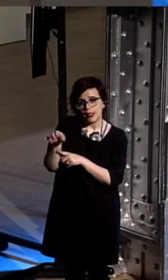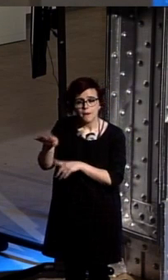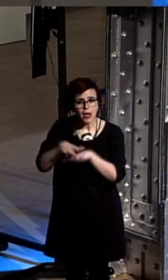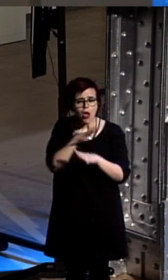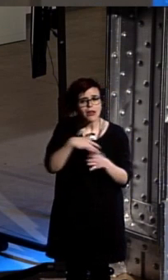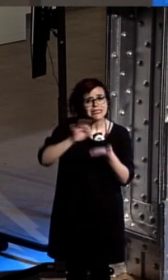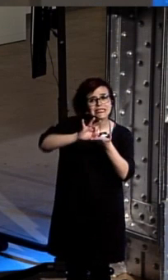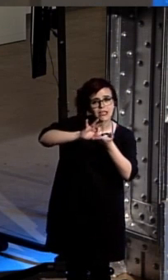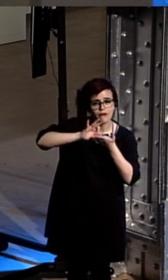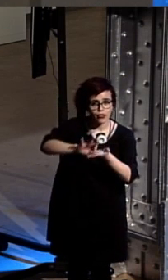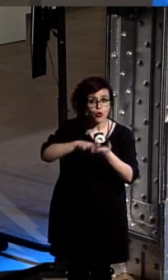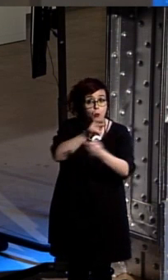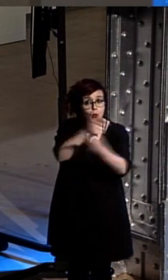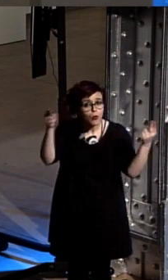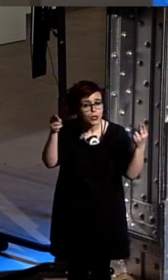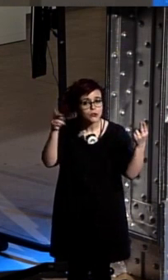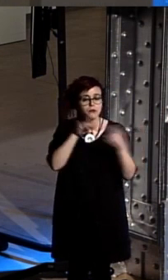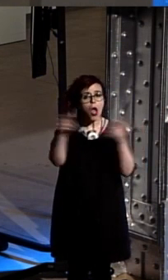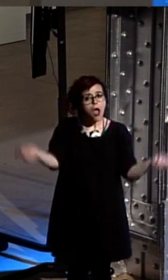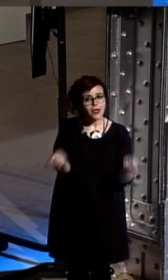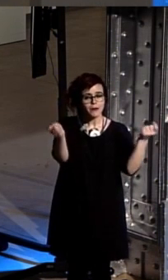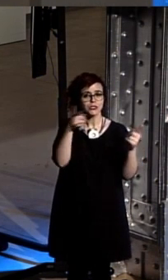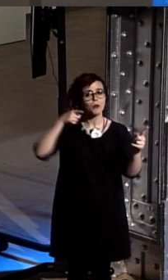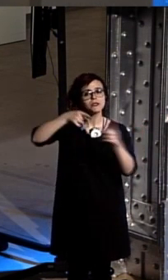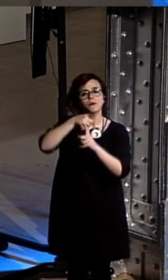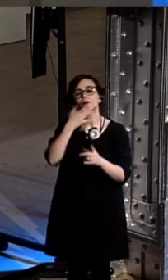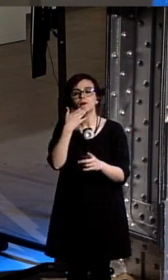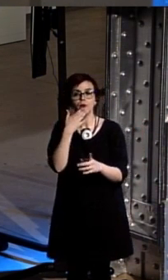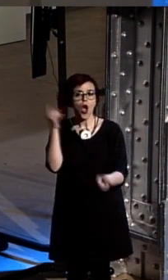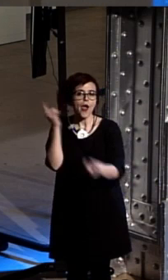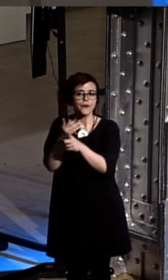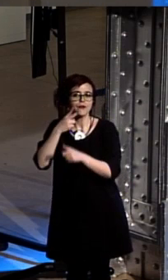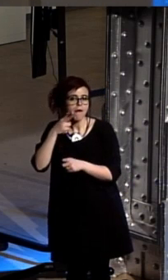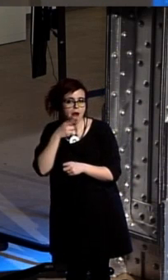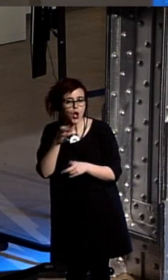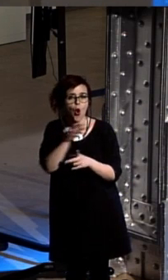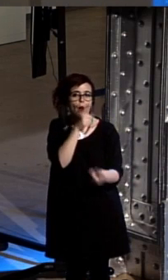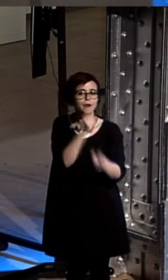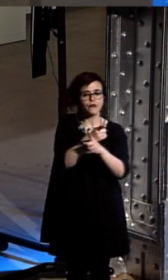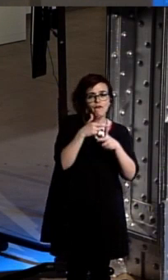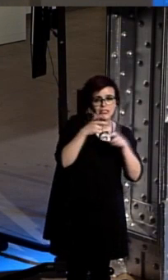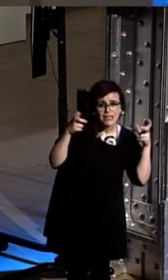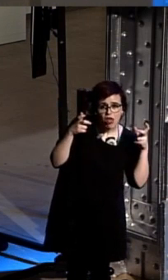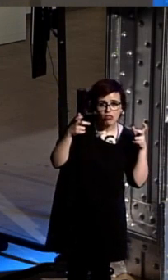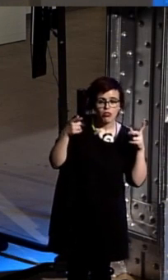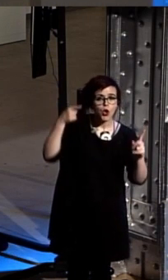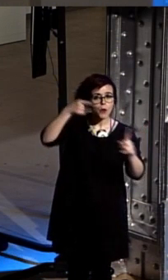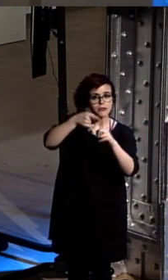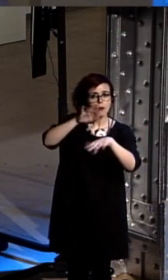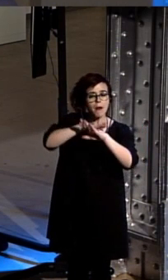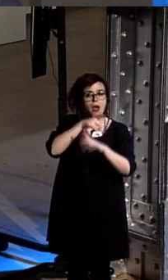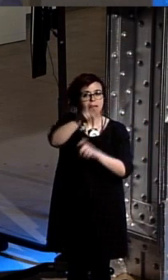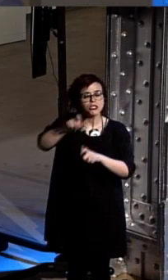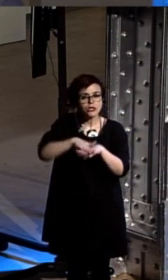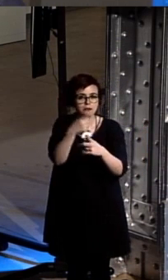los servicios públicos en campañas para dejar de fumar o contra la obesidad, para poder entender mejor cómo piensa la gente.